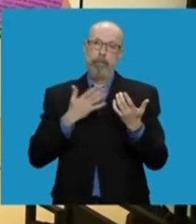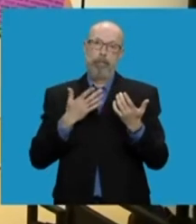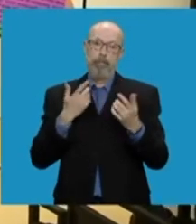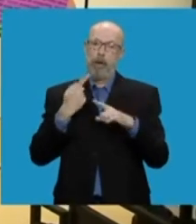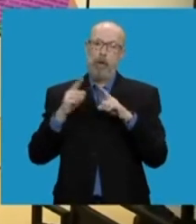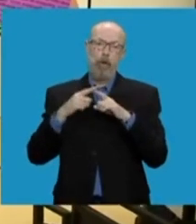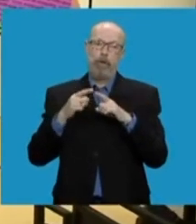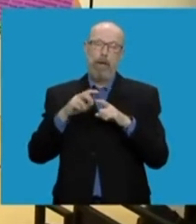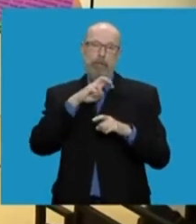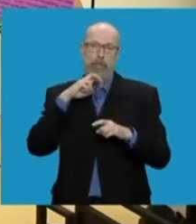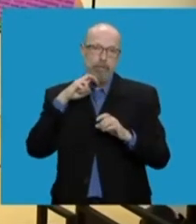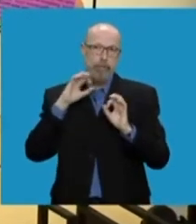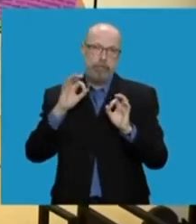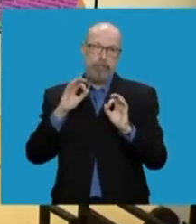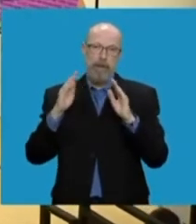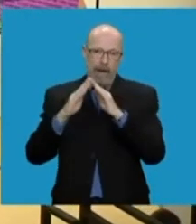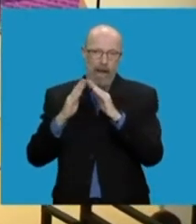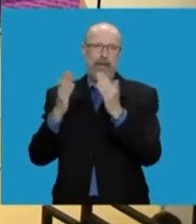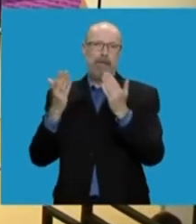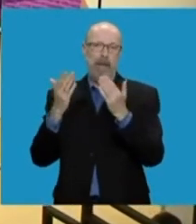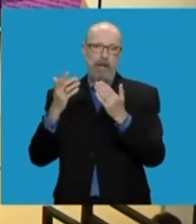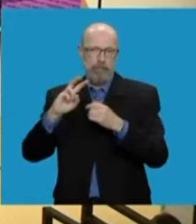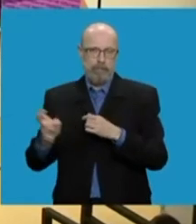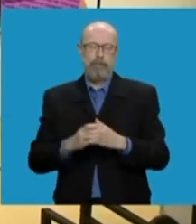más preciados, las viviendas, las casas.